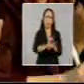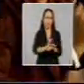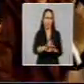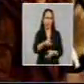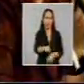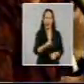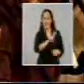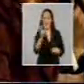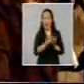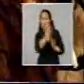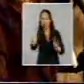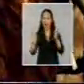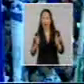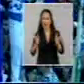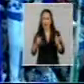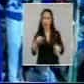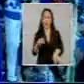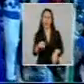segunda etapa,